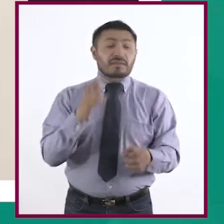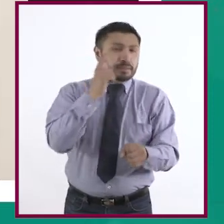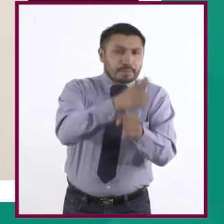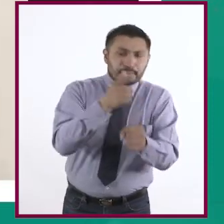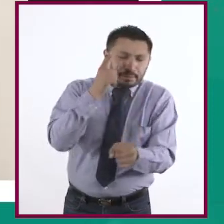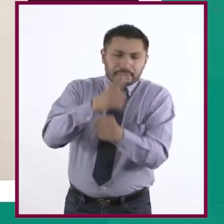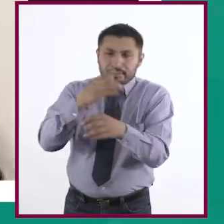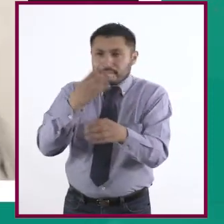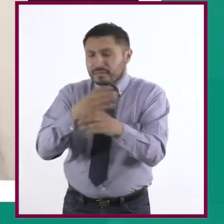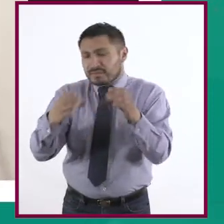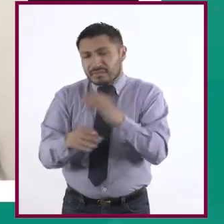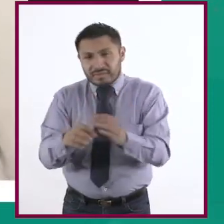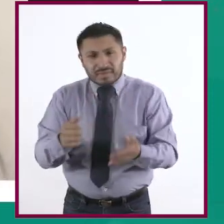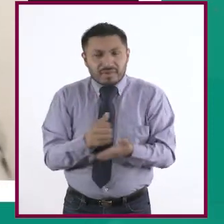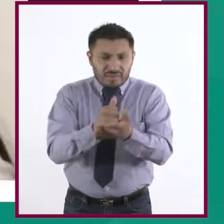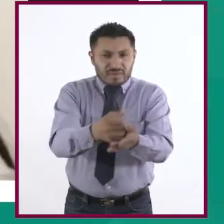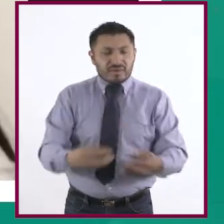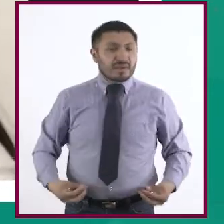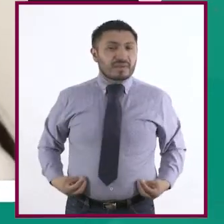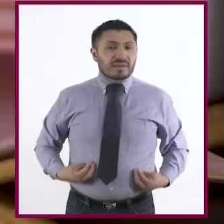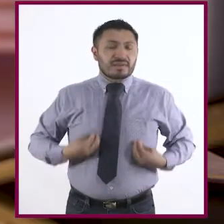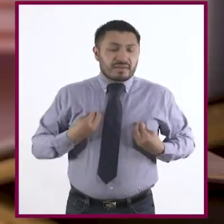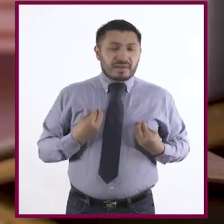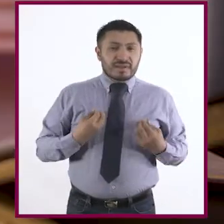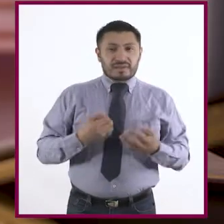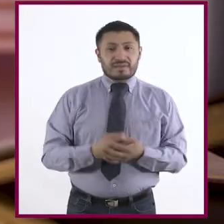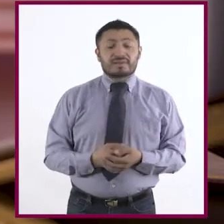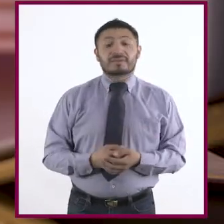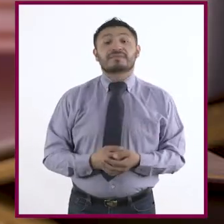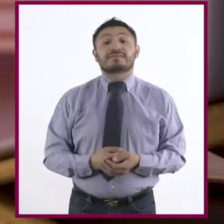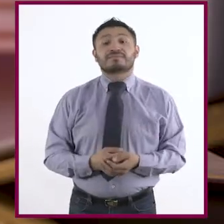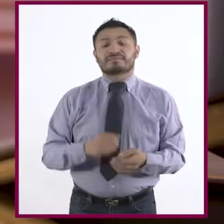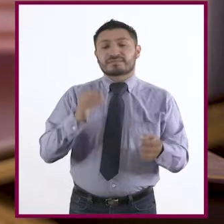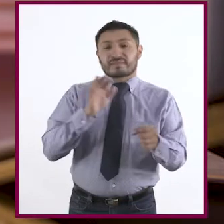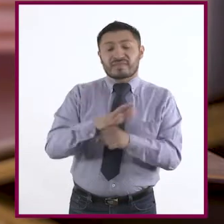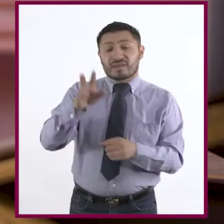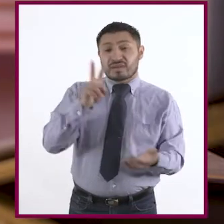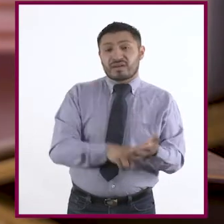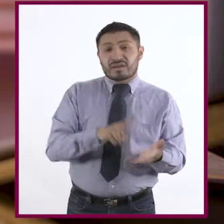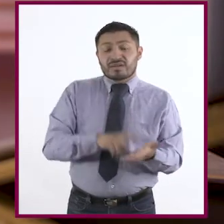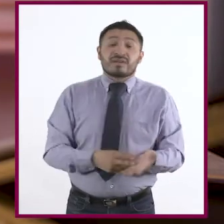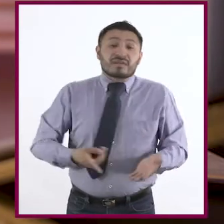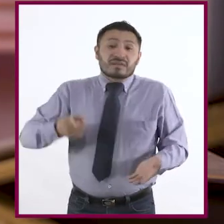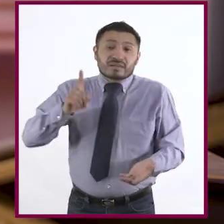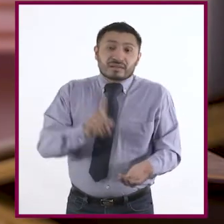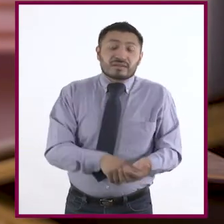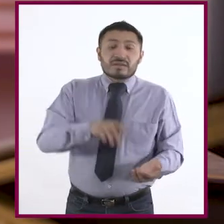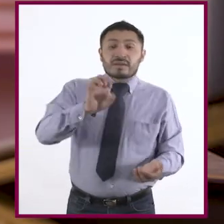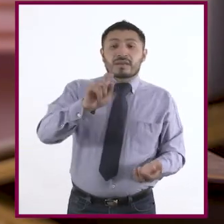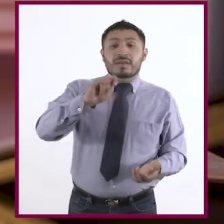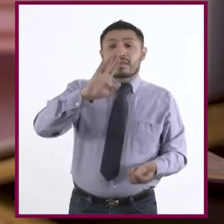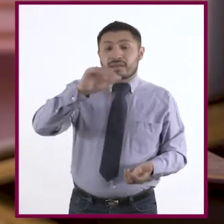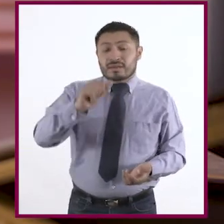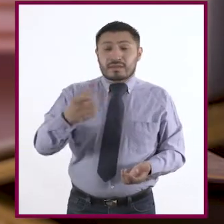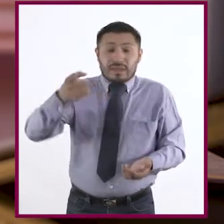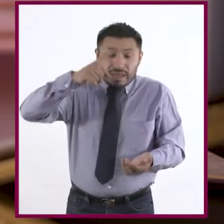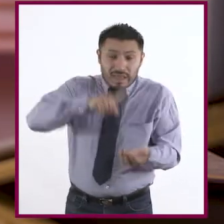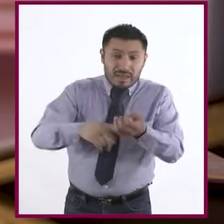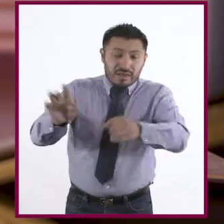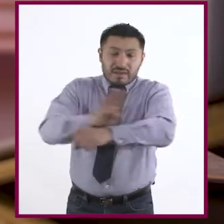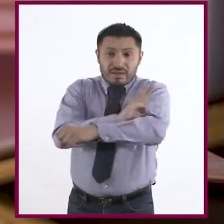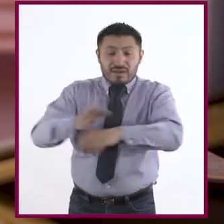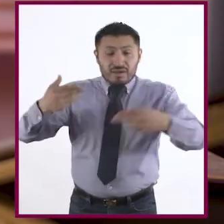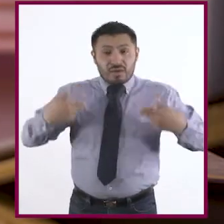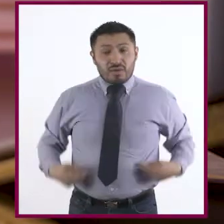vivo como al planeta. ¿Qué tipo de valores éticos a favor de la humanidad se requiere en los